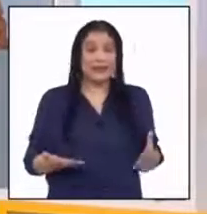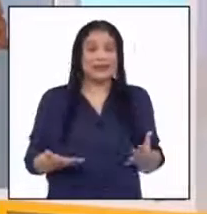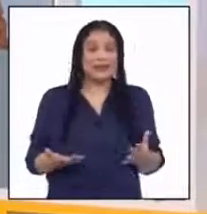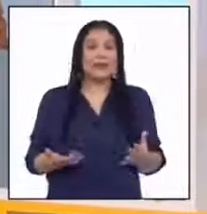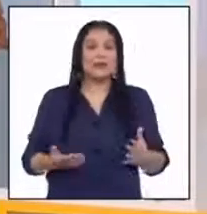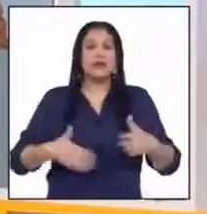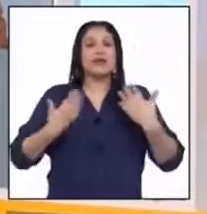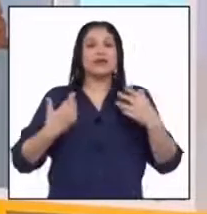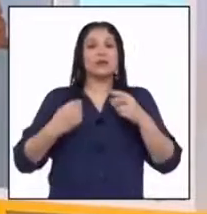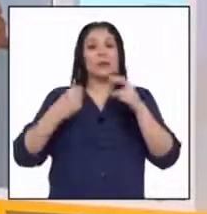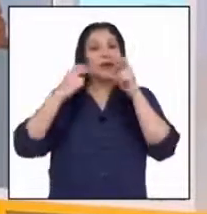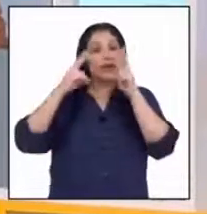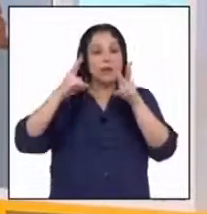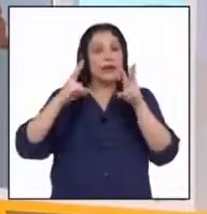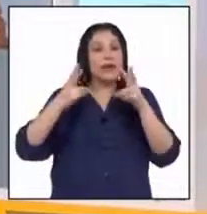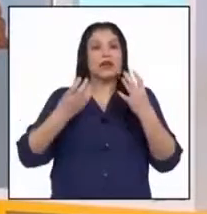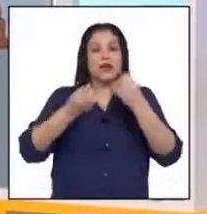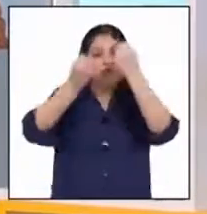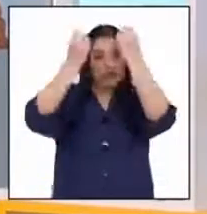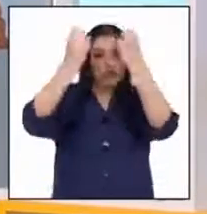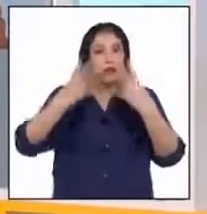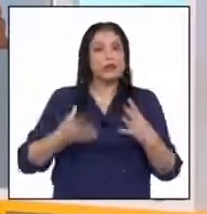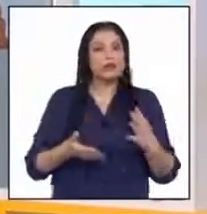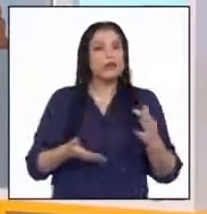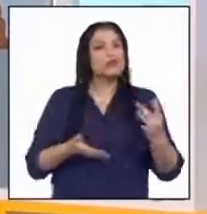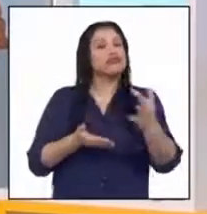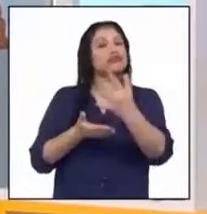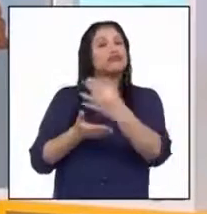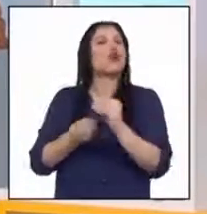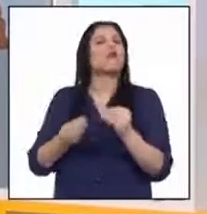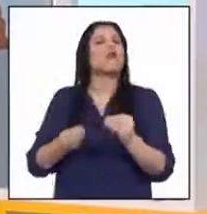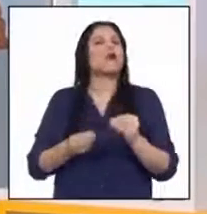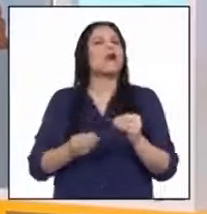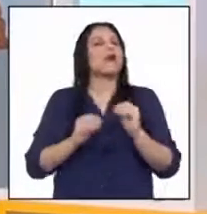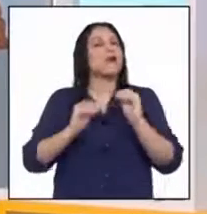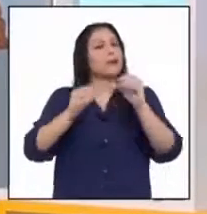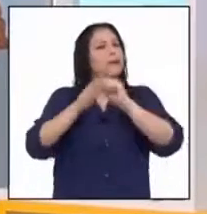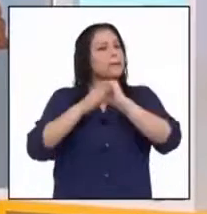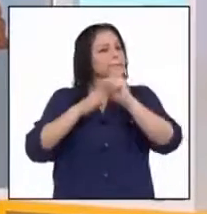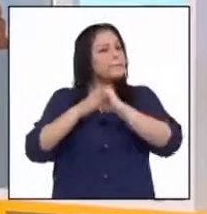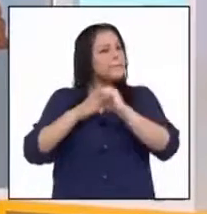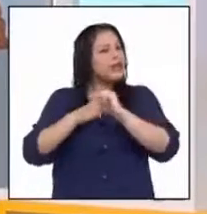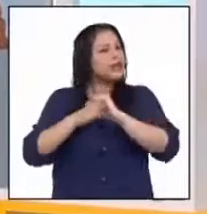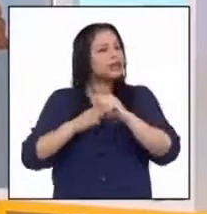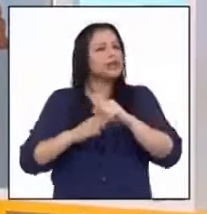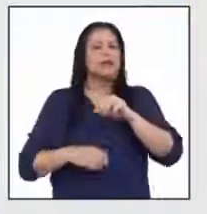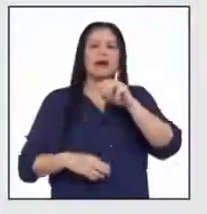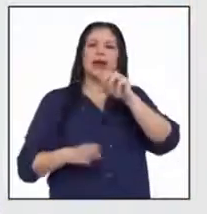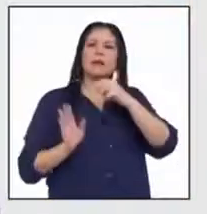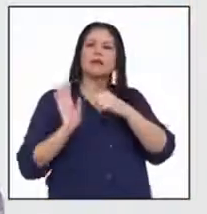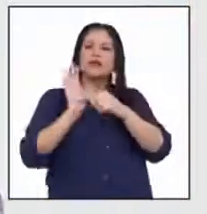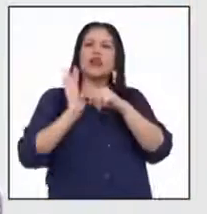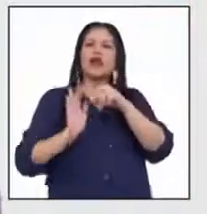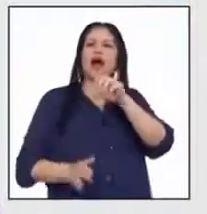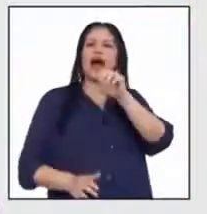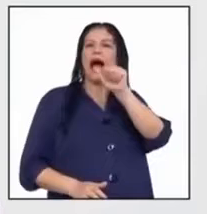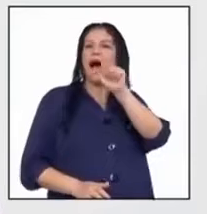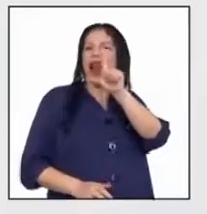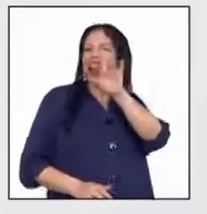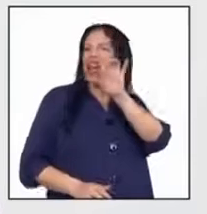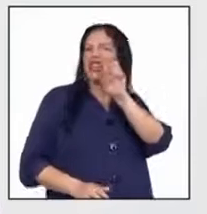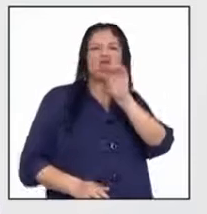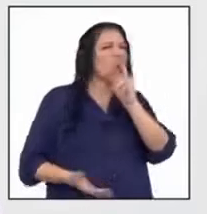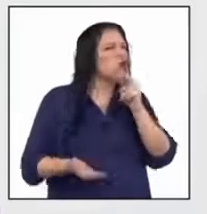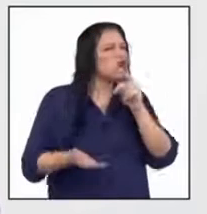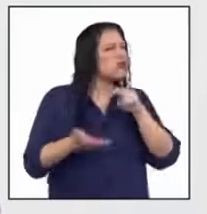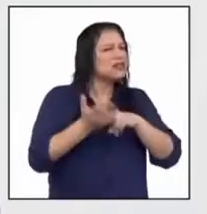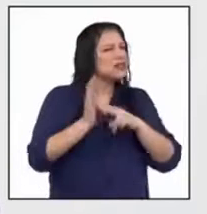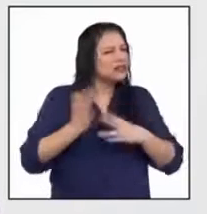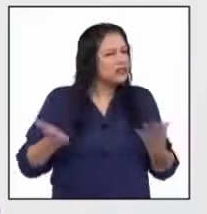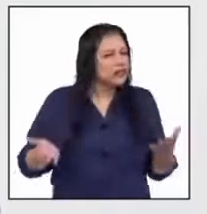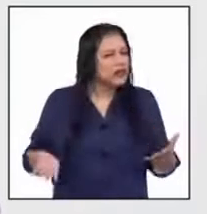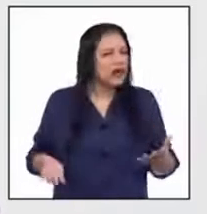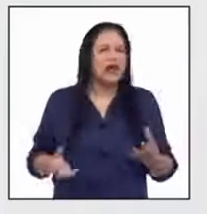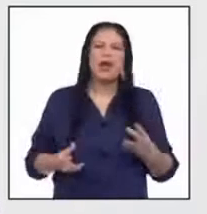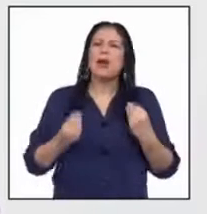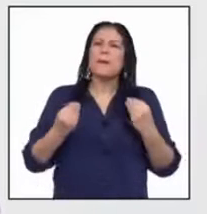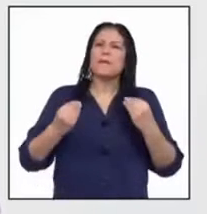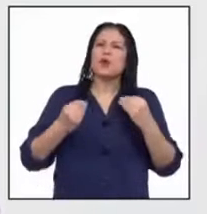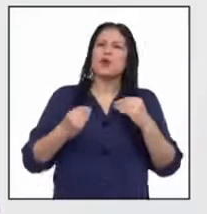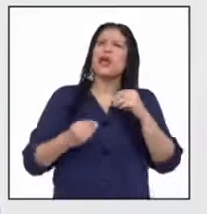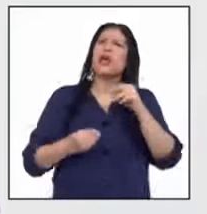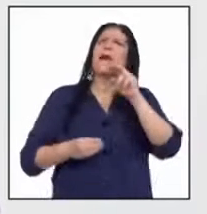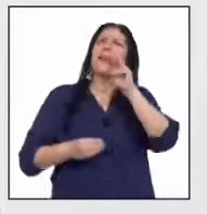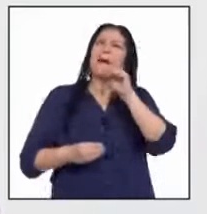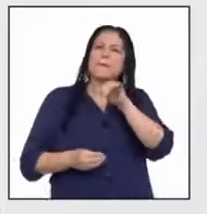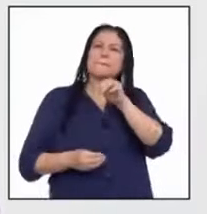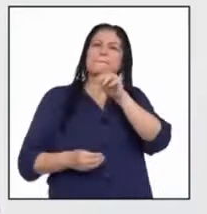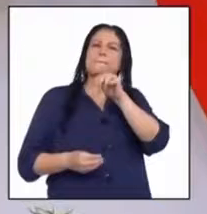puede notar que los datos han sido recopilados aplicando el muestreo aleatorio. ¿Y recuerdan por qué se denomina